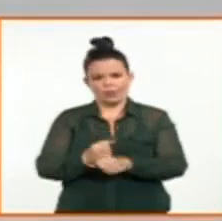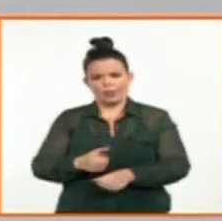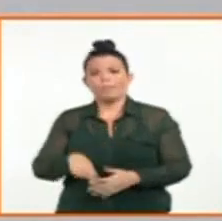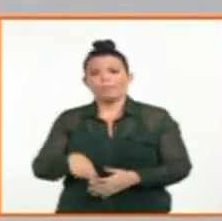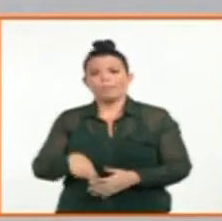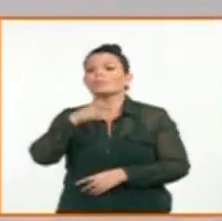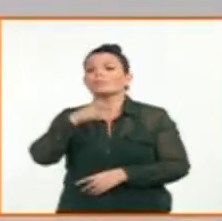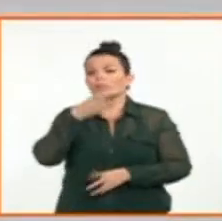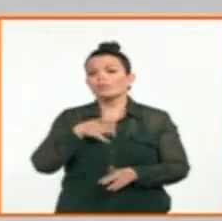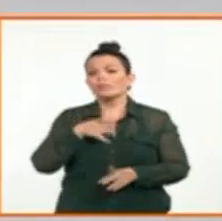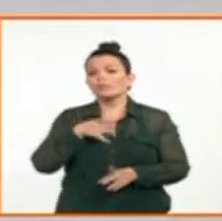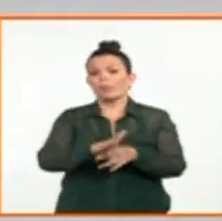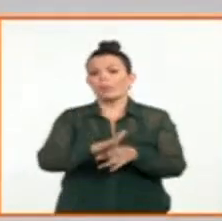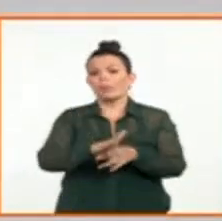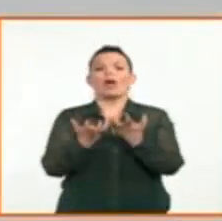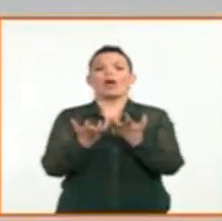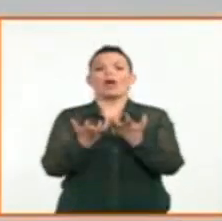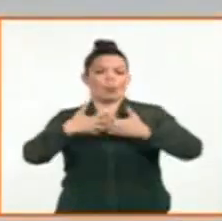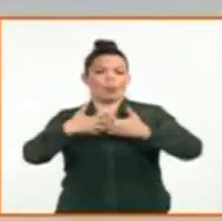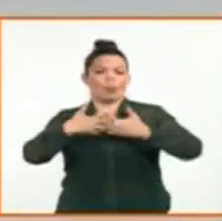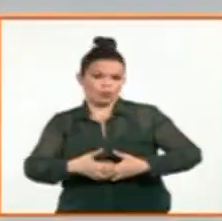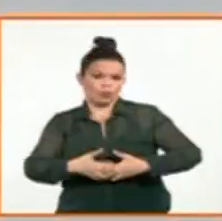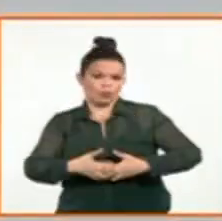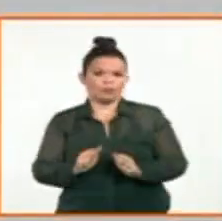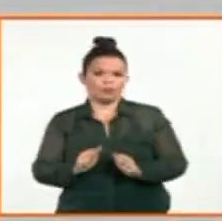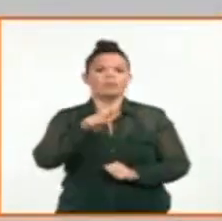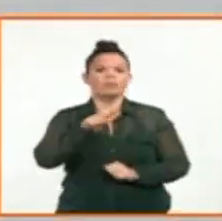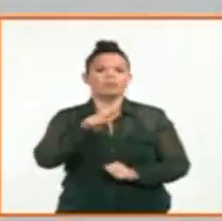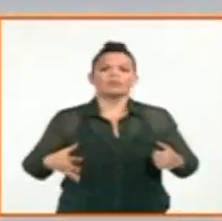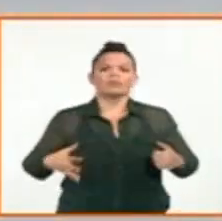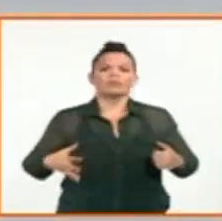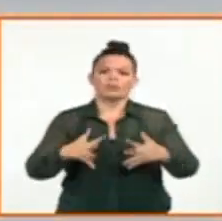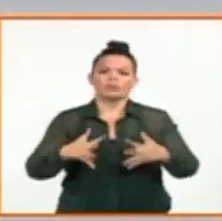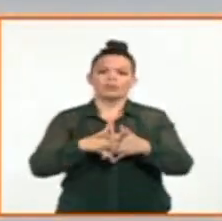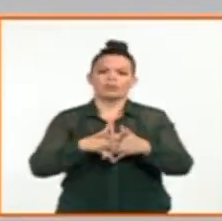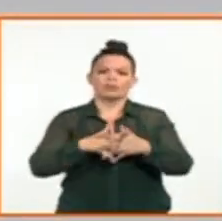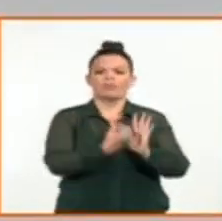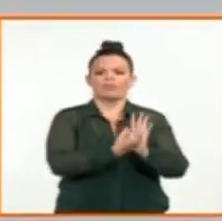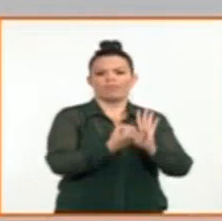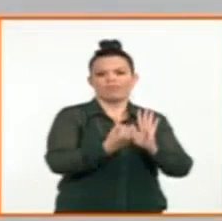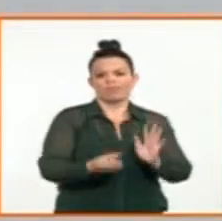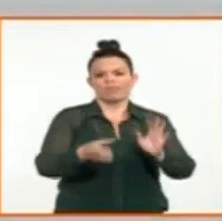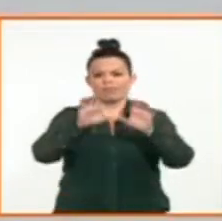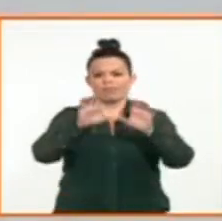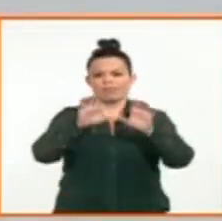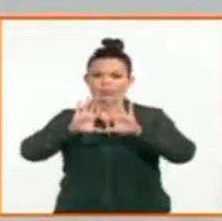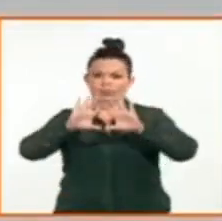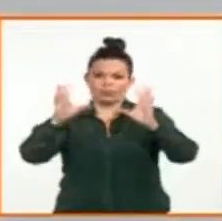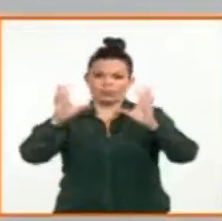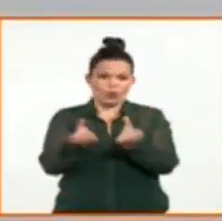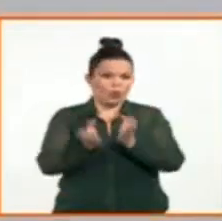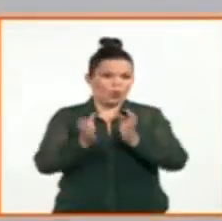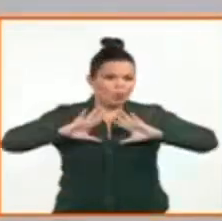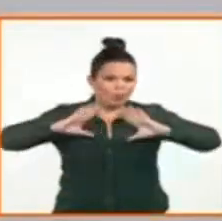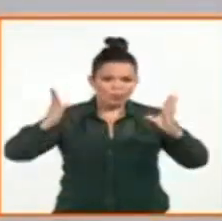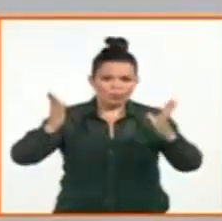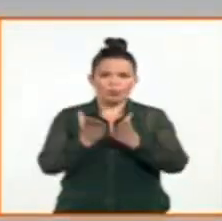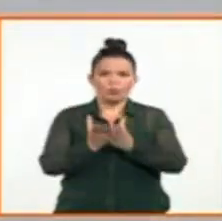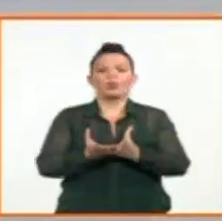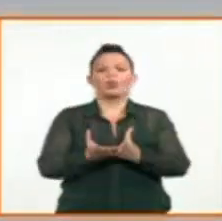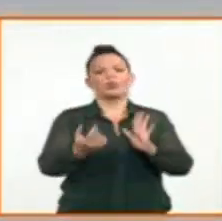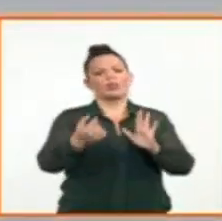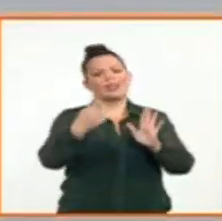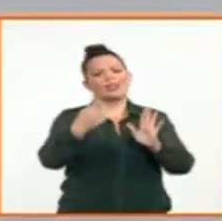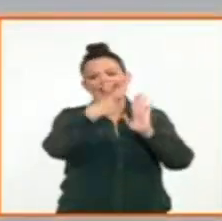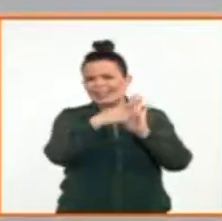partir de ahí se puede empezar a producir, está la combinada validada, la sobregoma, y están todos los detalles de la sobreestera también. Hay